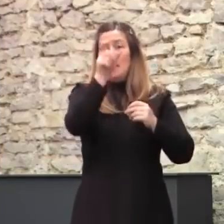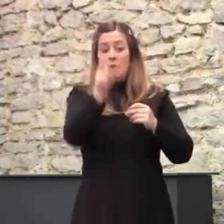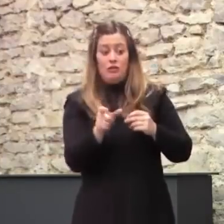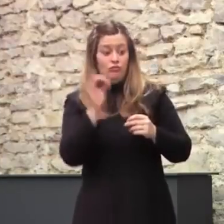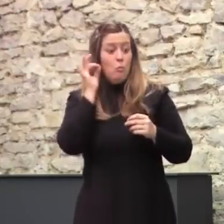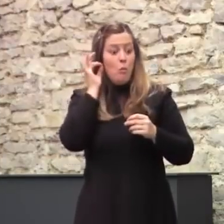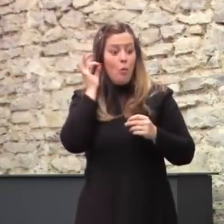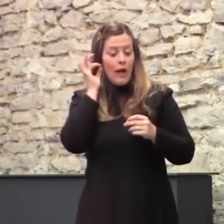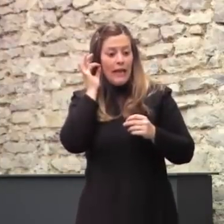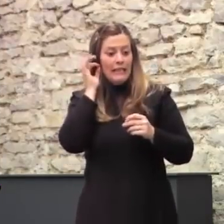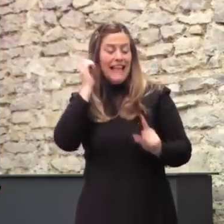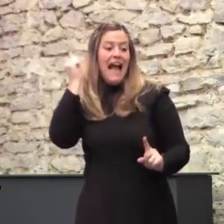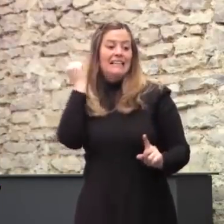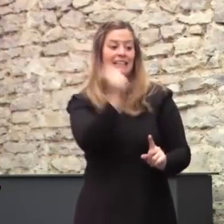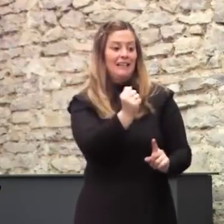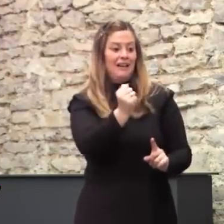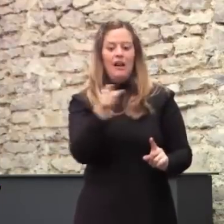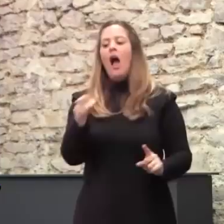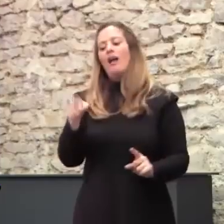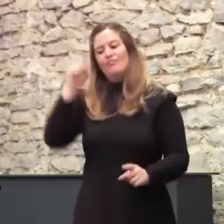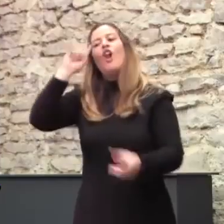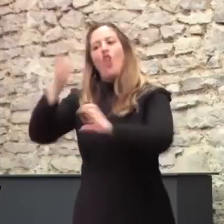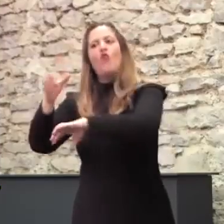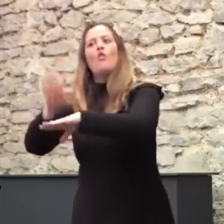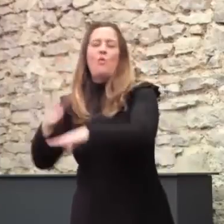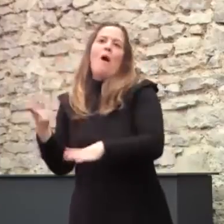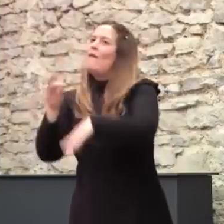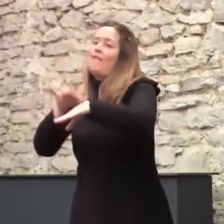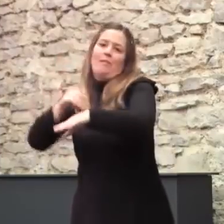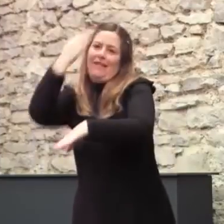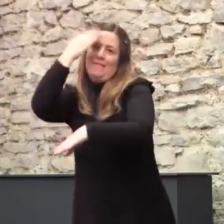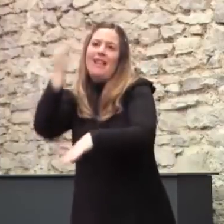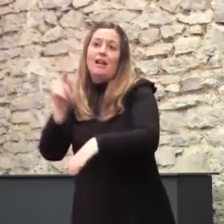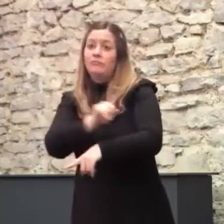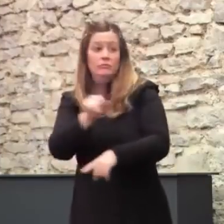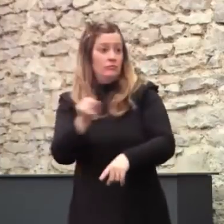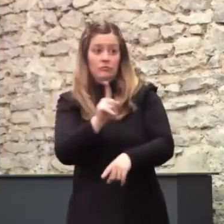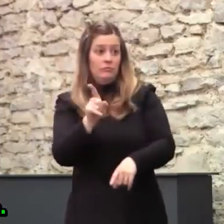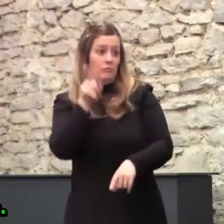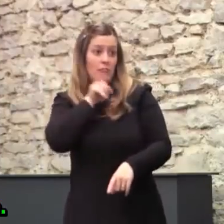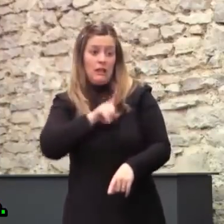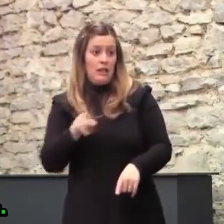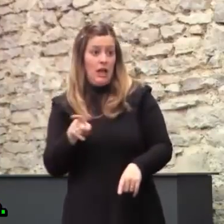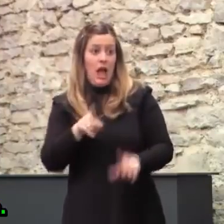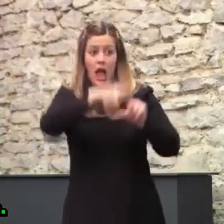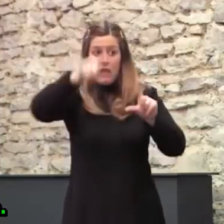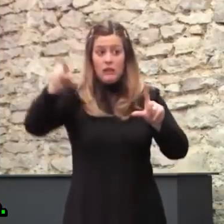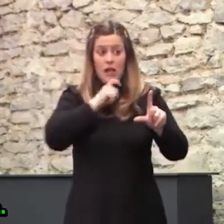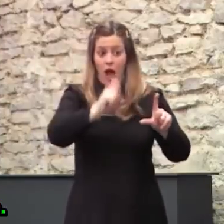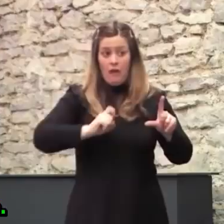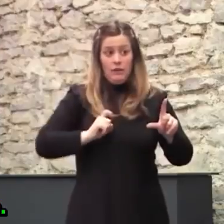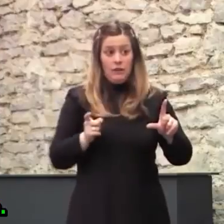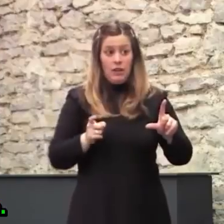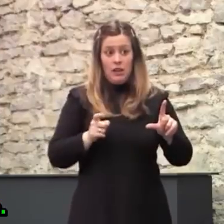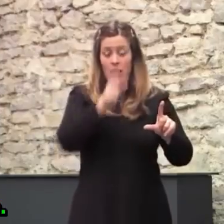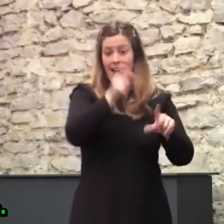locos o tienen una enfermedad mental. Y no es cierto. Las estadísticas nos dicen que los enfermos mentales son los que